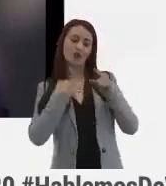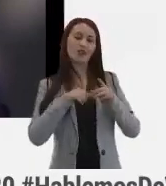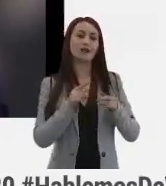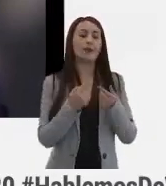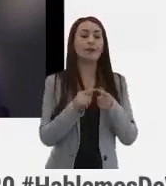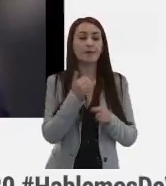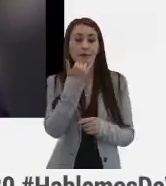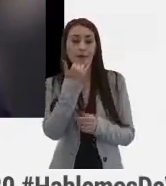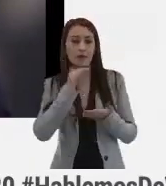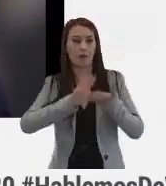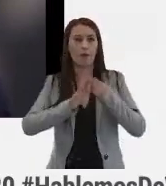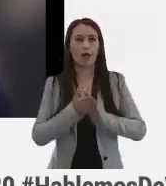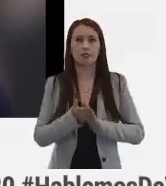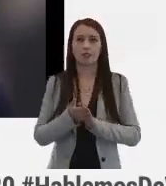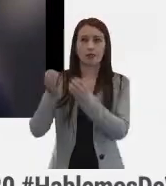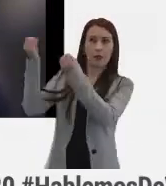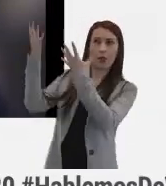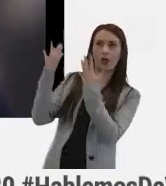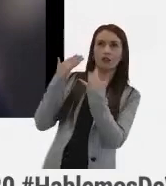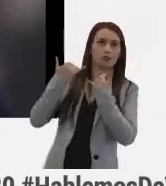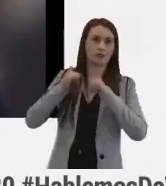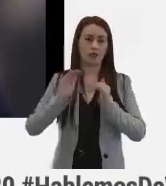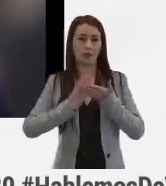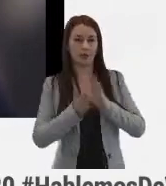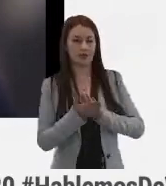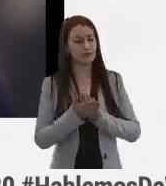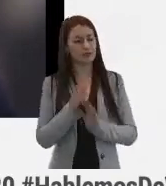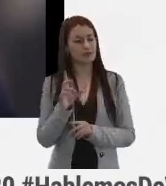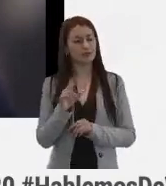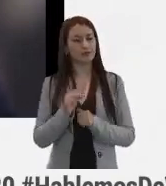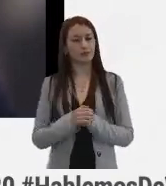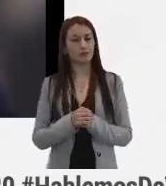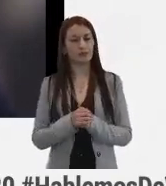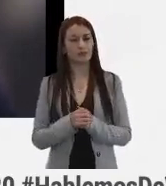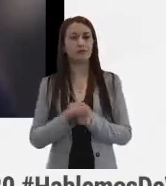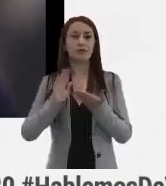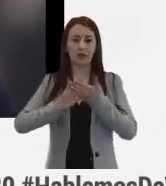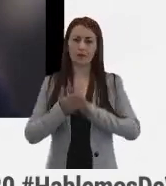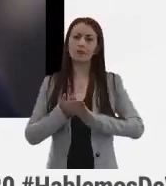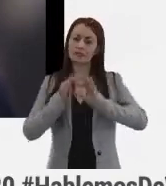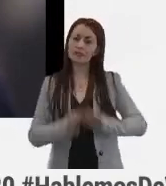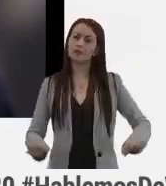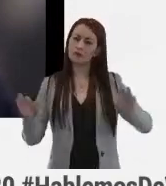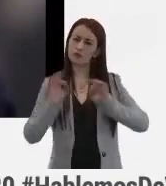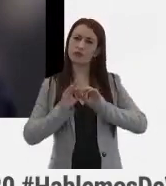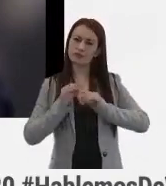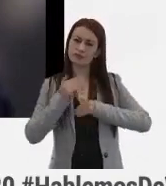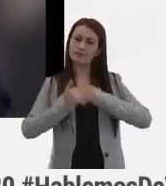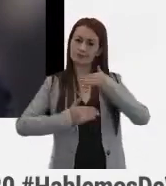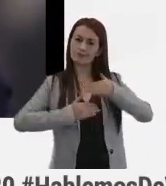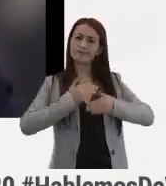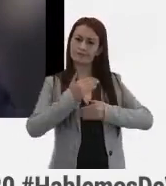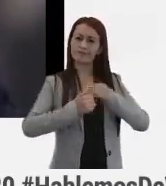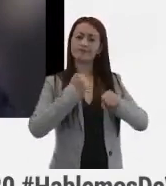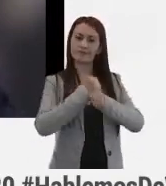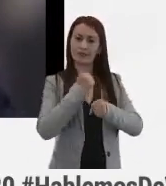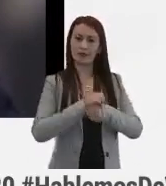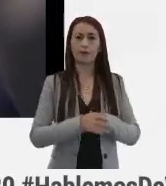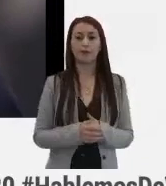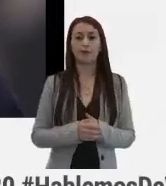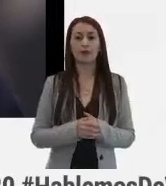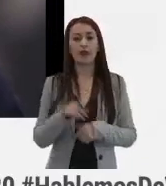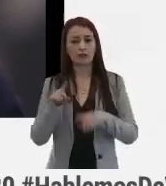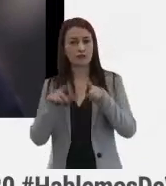no cae del cielo. La paz no es fácil, la paz tiene que lograrse cada día. Hablé de muchos expertos